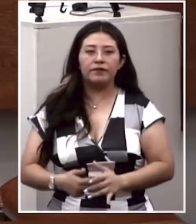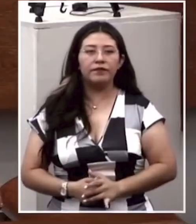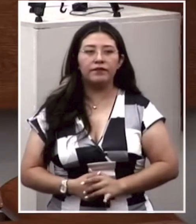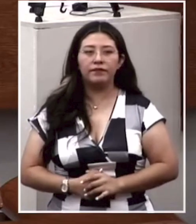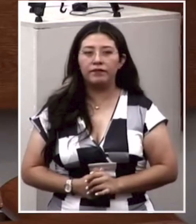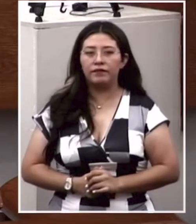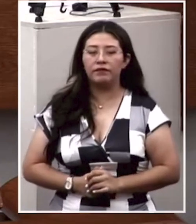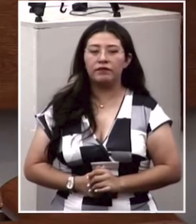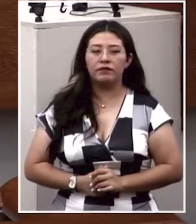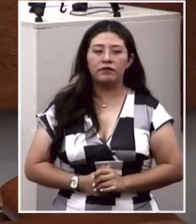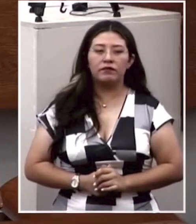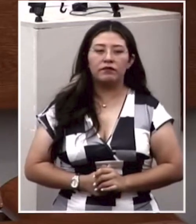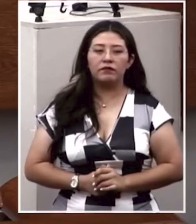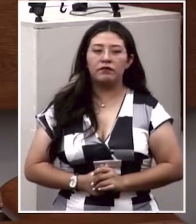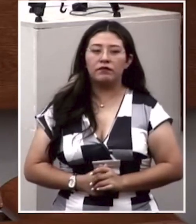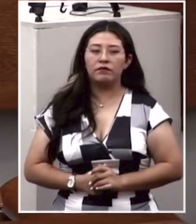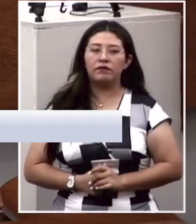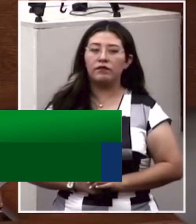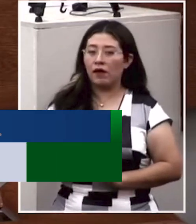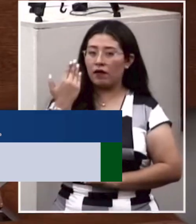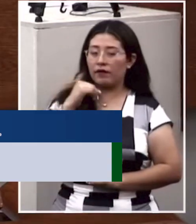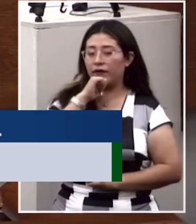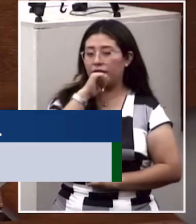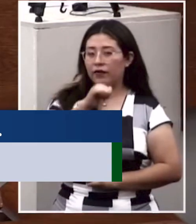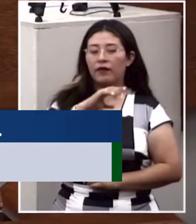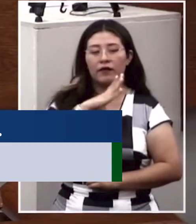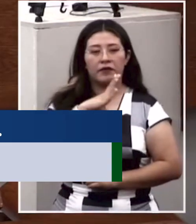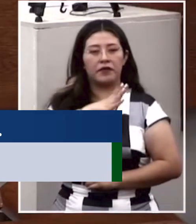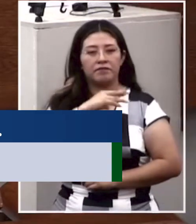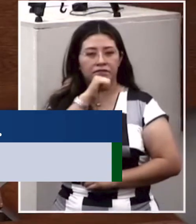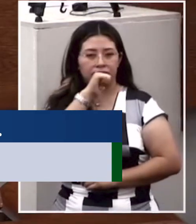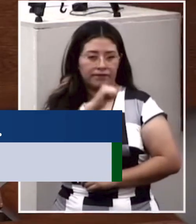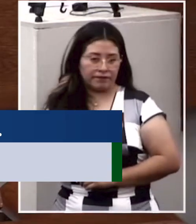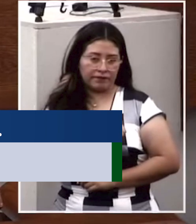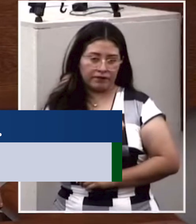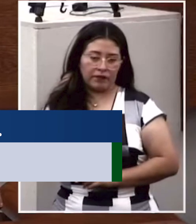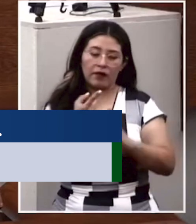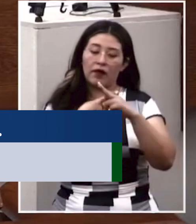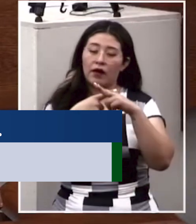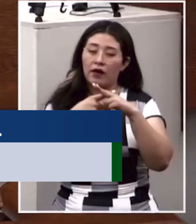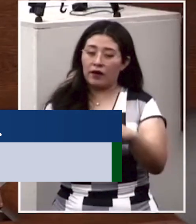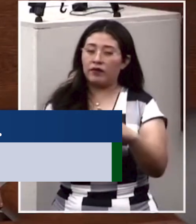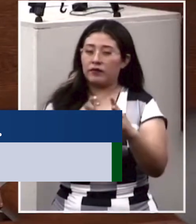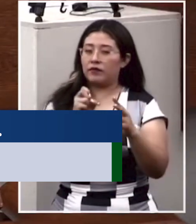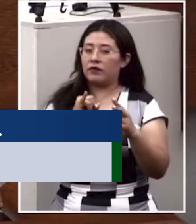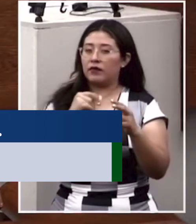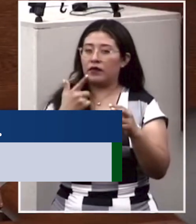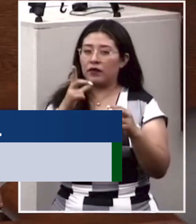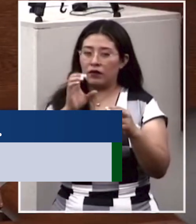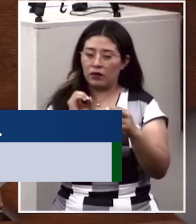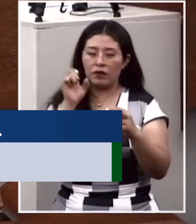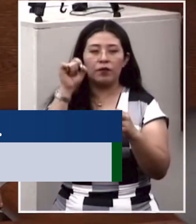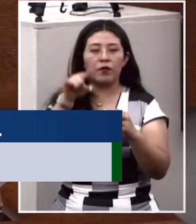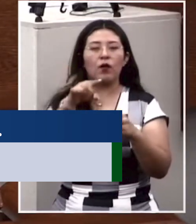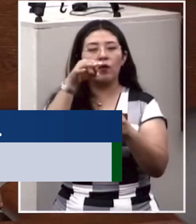comunidad nunca se les había permitido tener eco a principios de este siglo se votó en esta